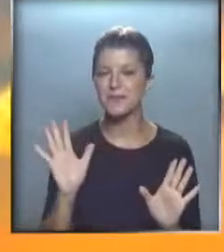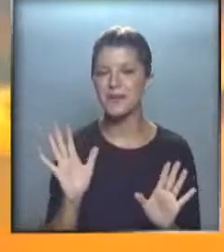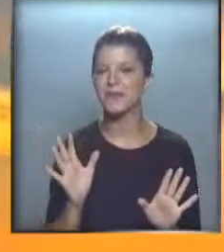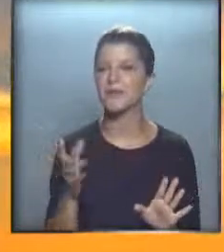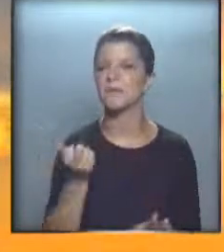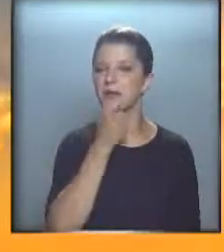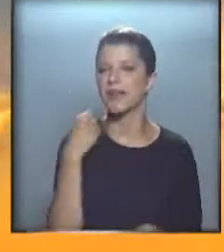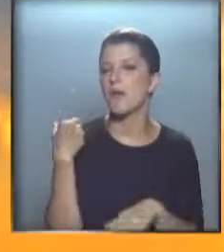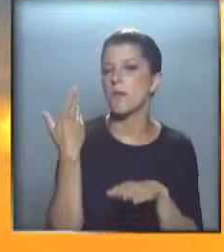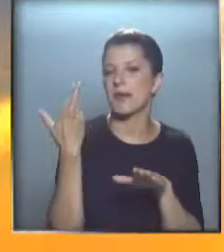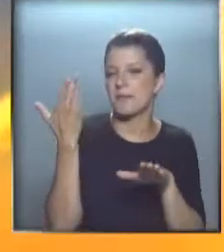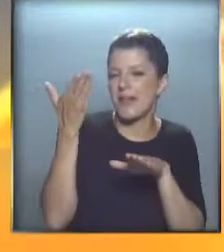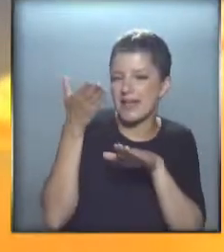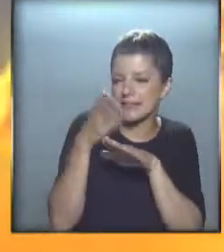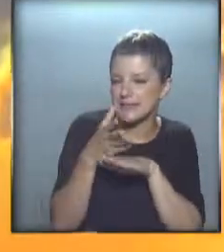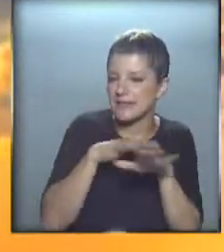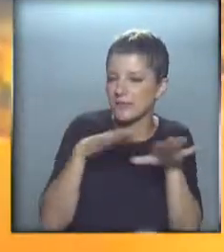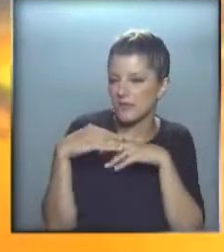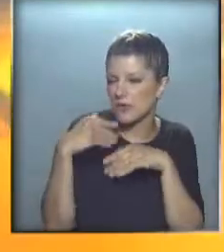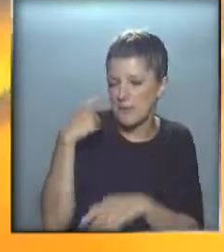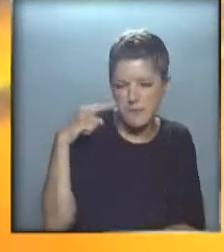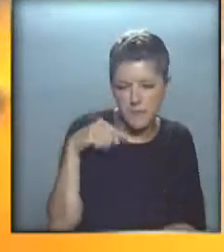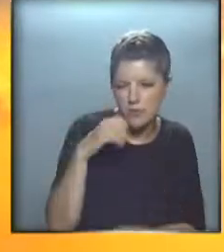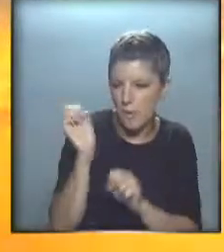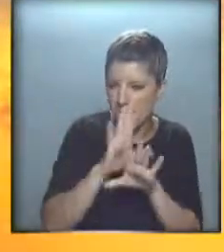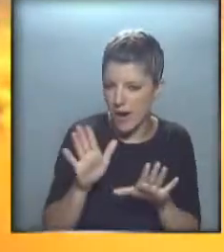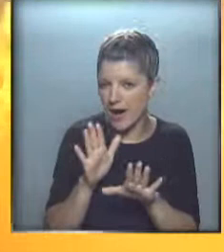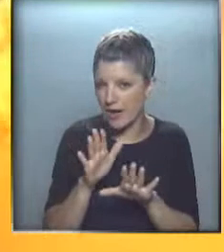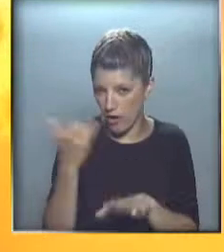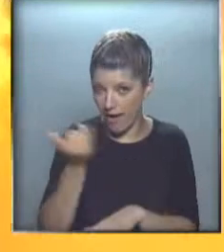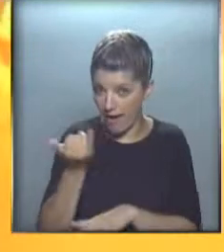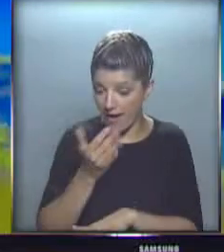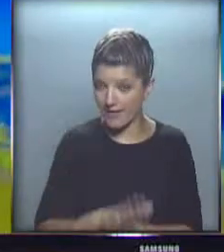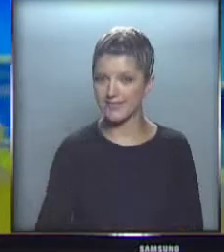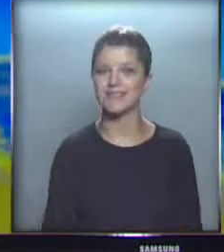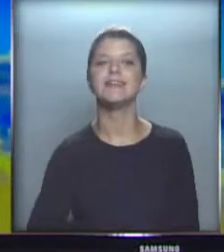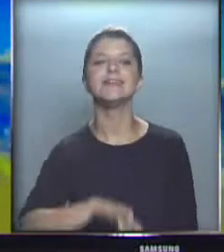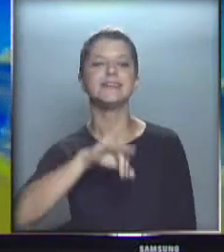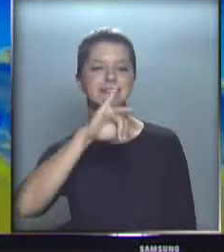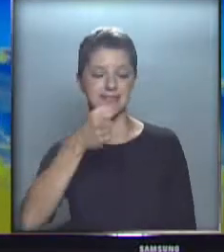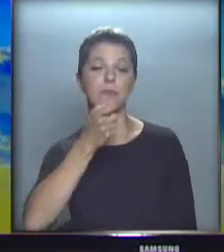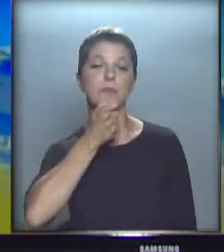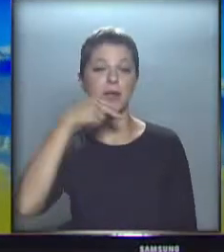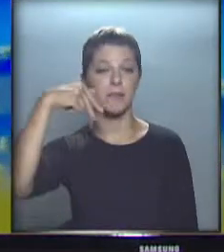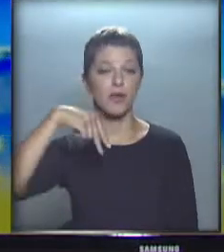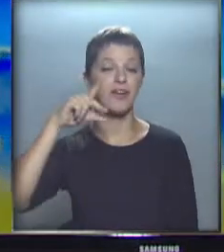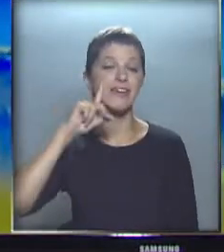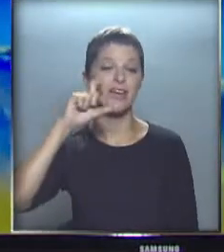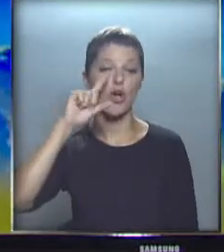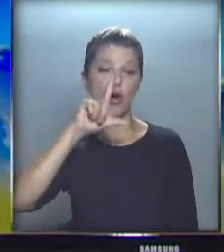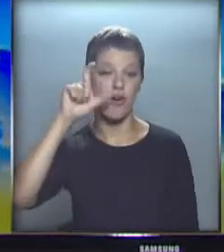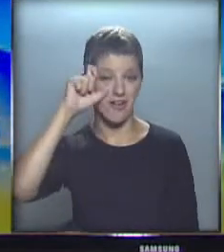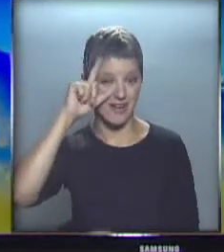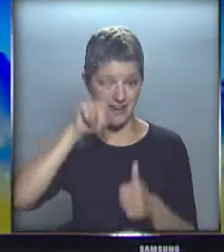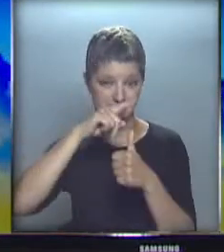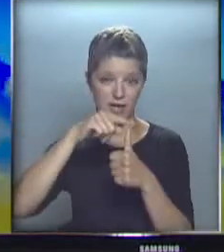que entra silenciosamente y hace sus fechorías. Bueno, están Nicole Luis, que hace de Vicky, que